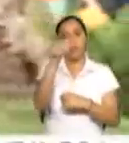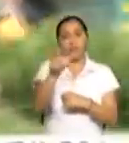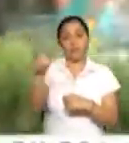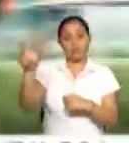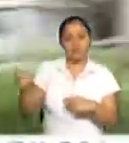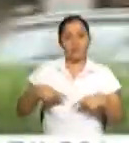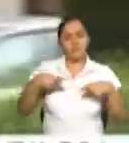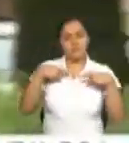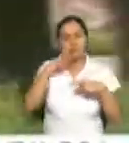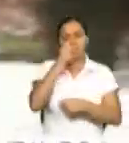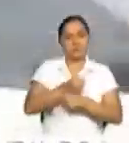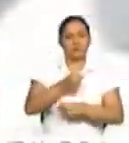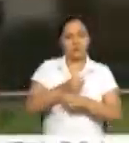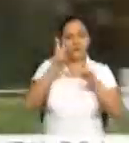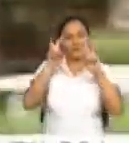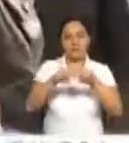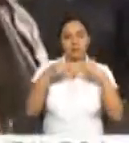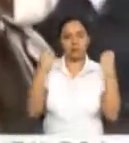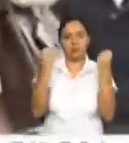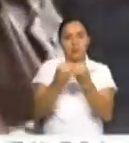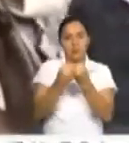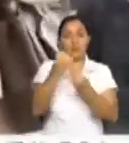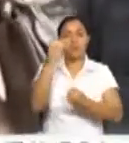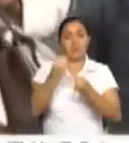tema social. Y finalmente, el encendido de